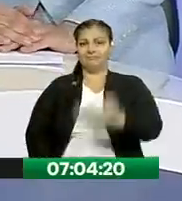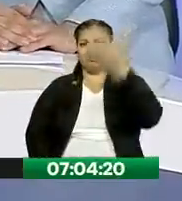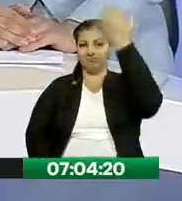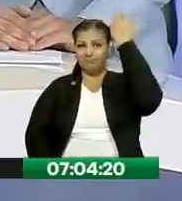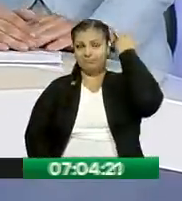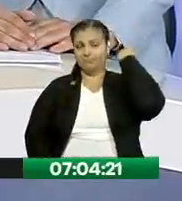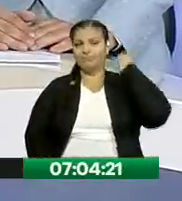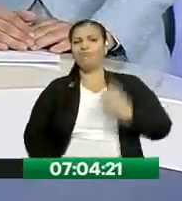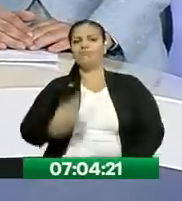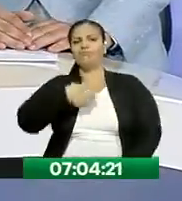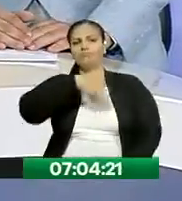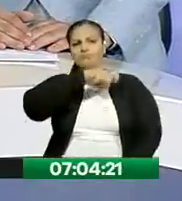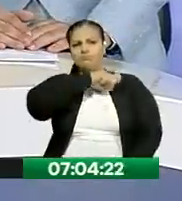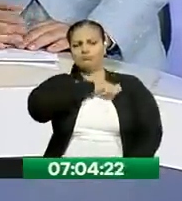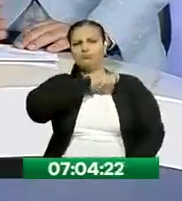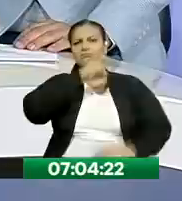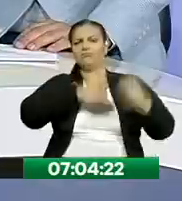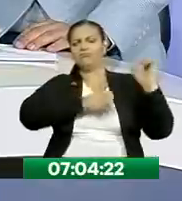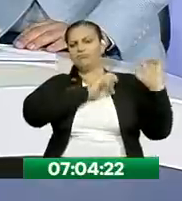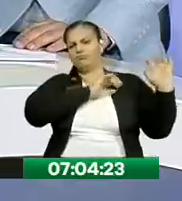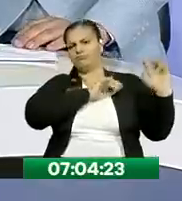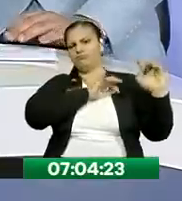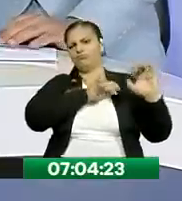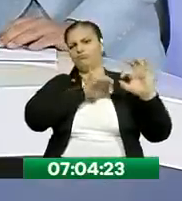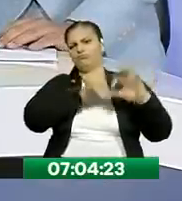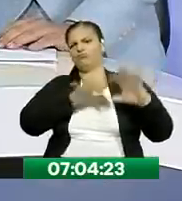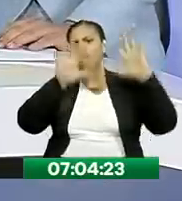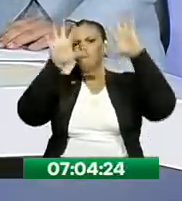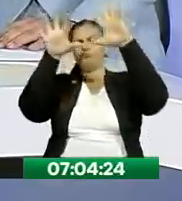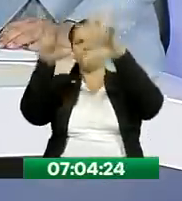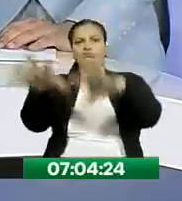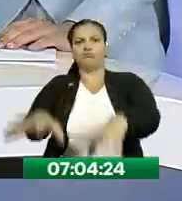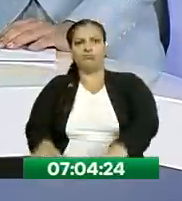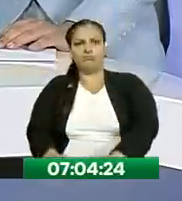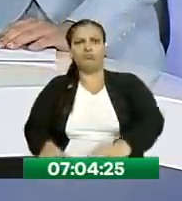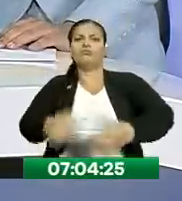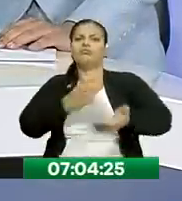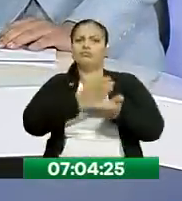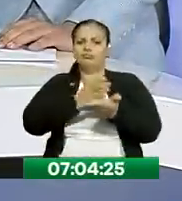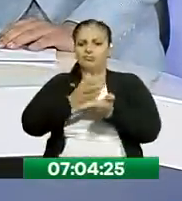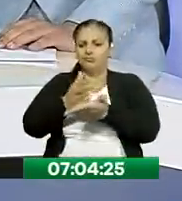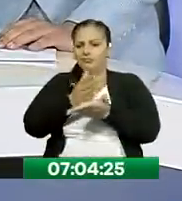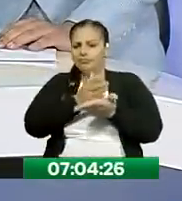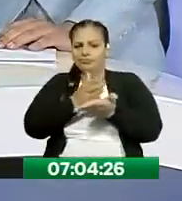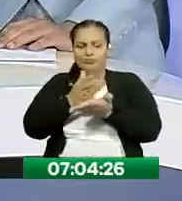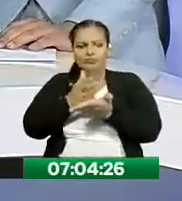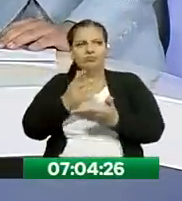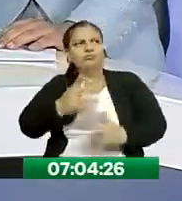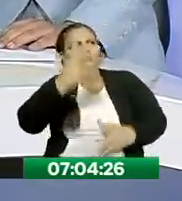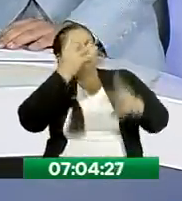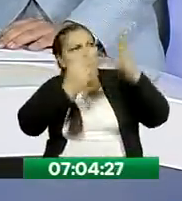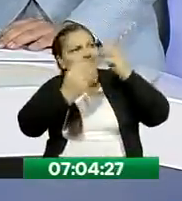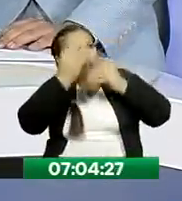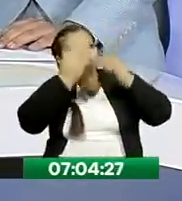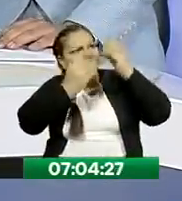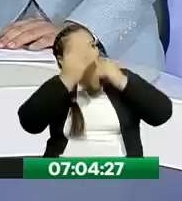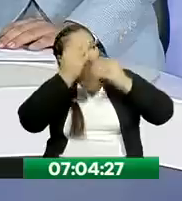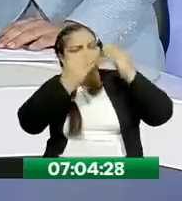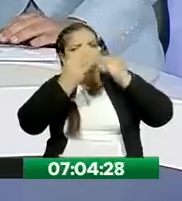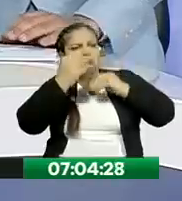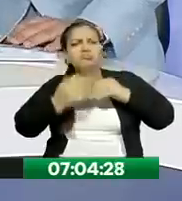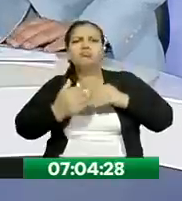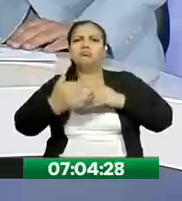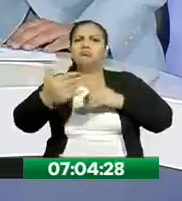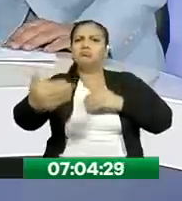entero. El criterio recogido en el siguiente reportaje especial tiene como fuente los conocimientos del sociólogo de la comida